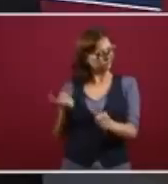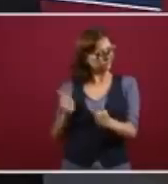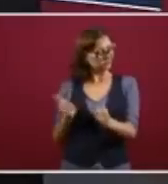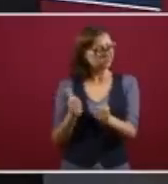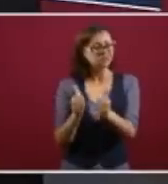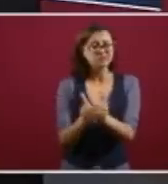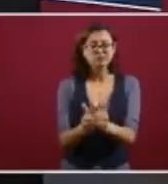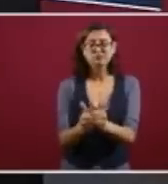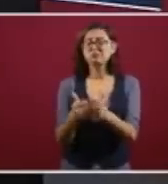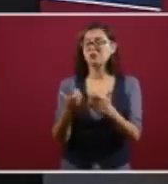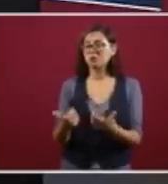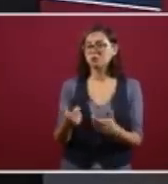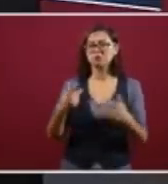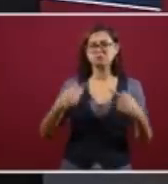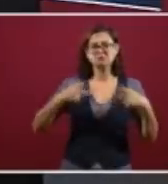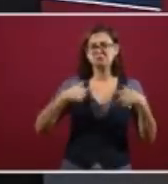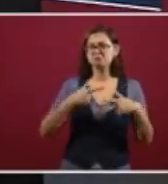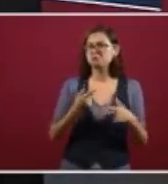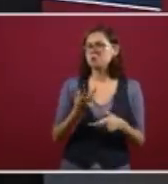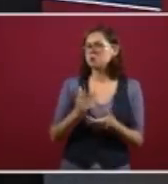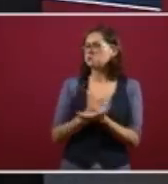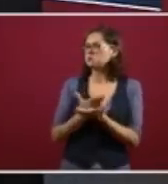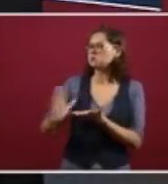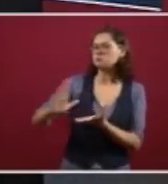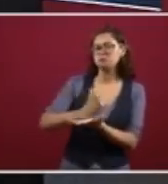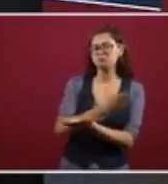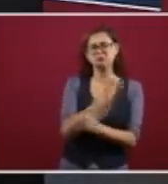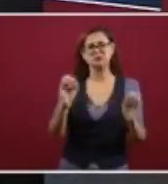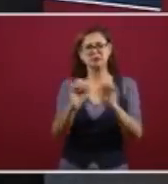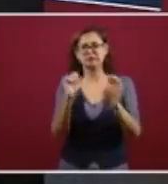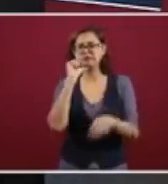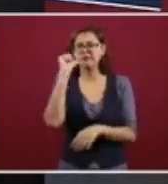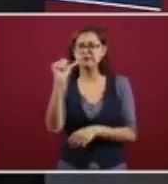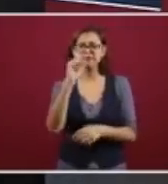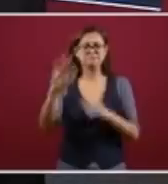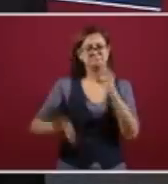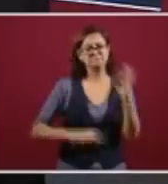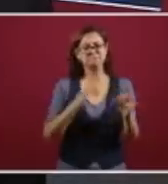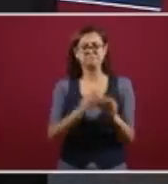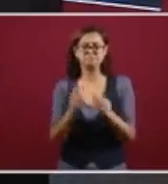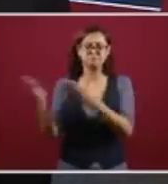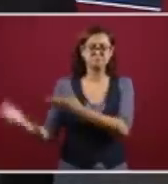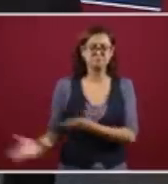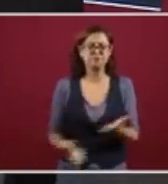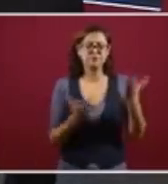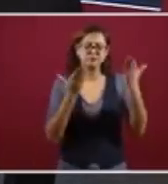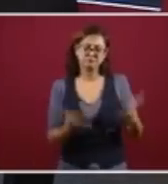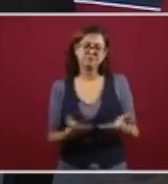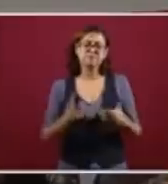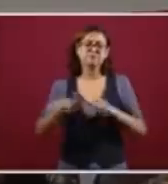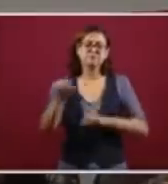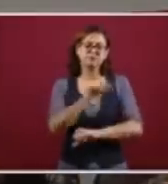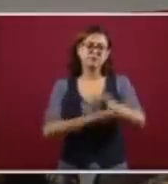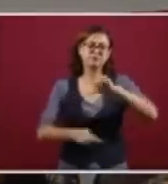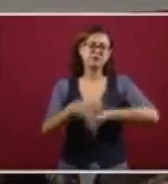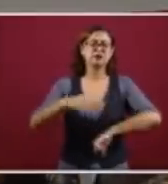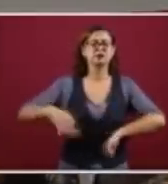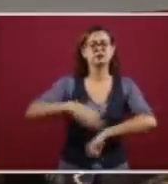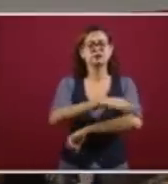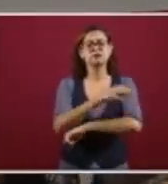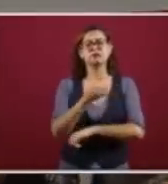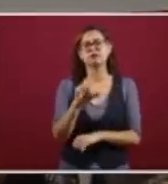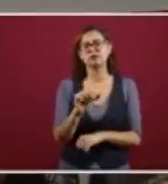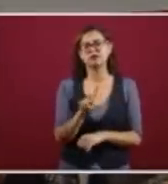tanto, señor presidente, cedo la palabra al Comisionado Nacional de Reconstrucción, al arquitecto David Cervantes. Gracias.